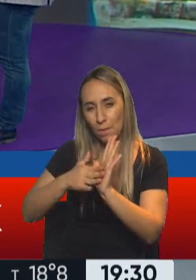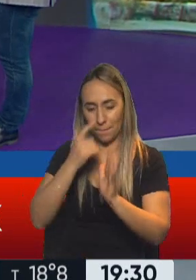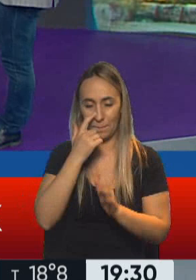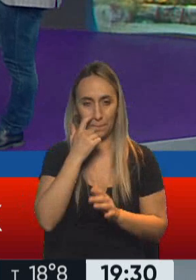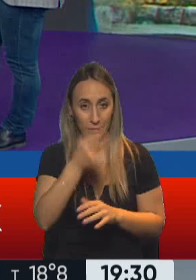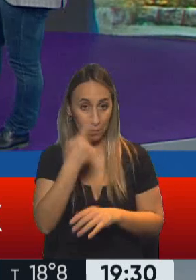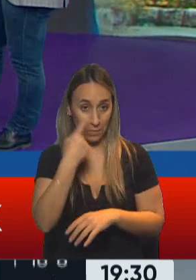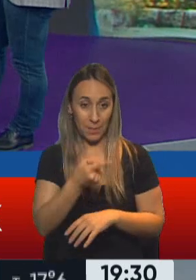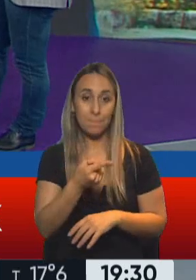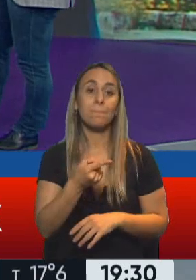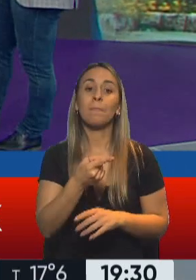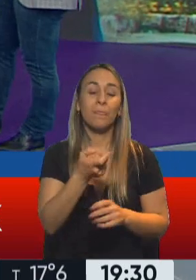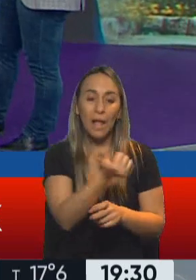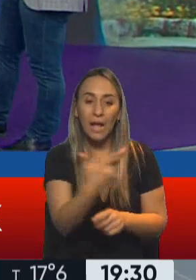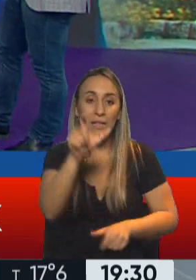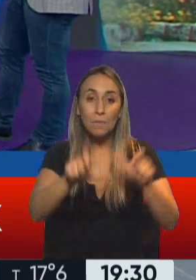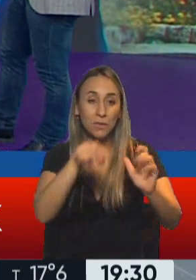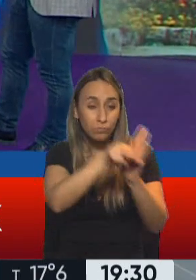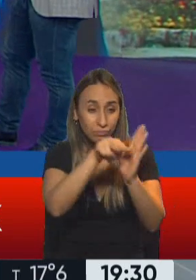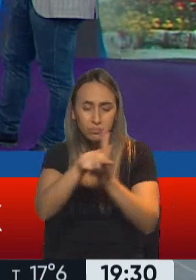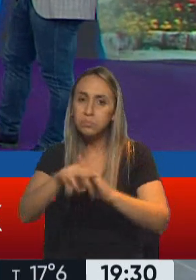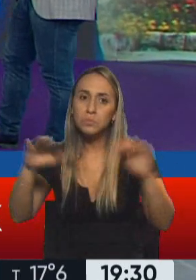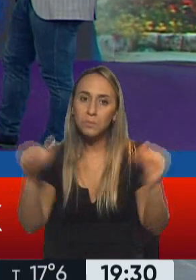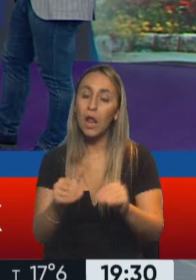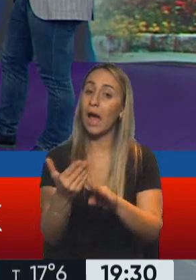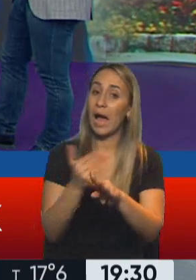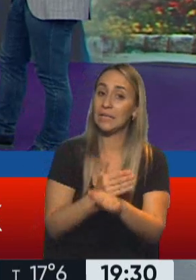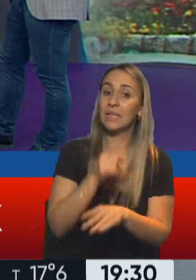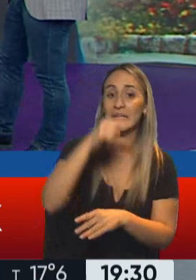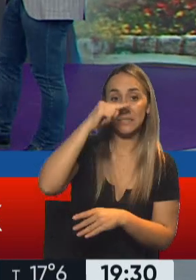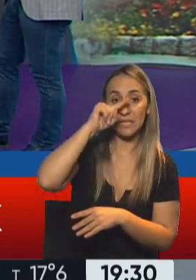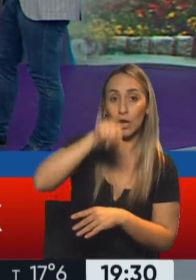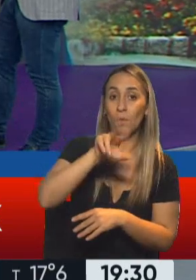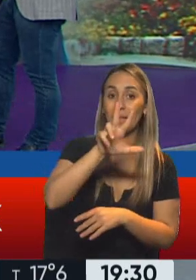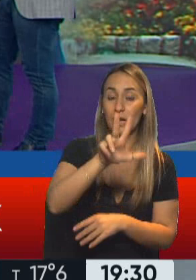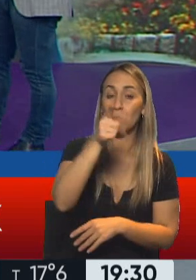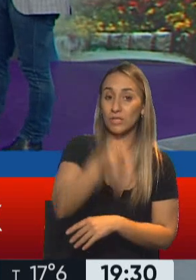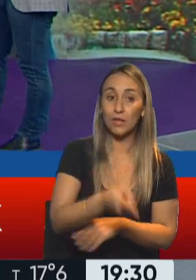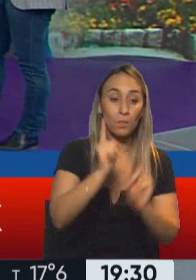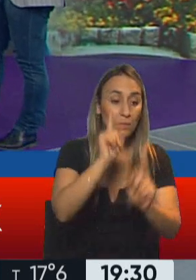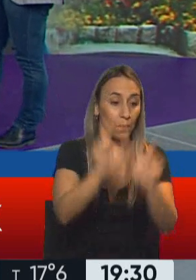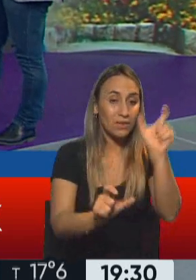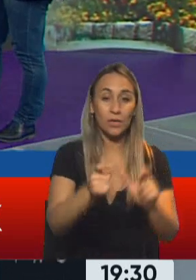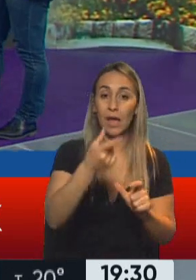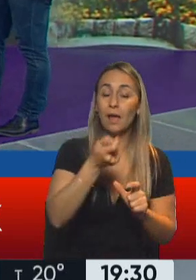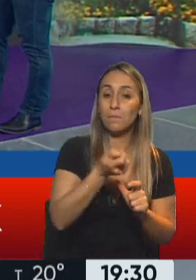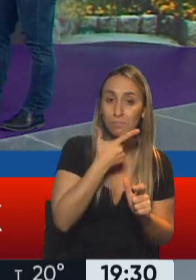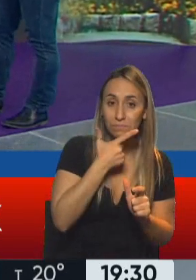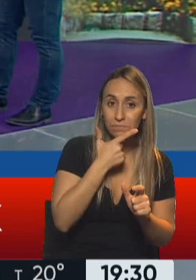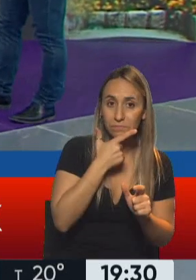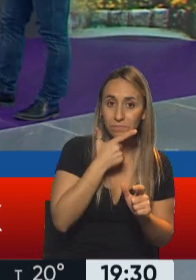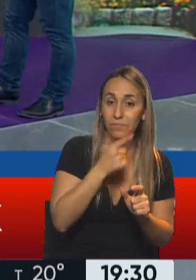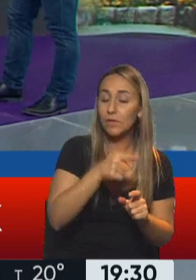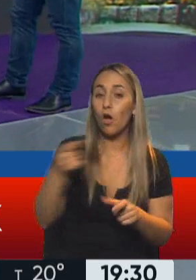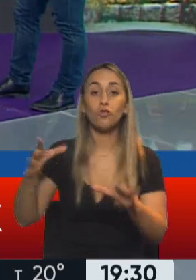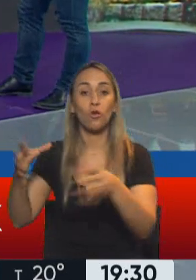bajó las hospitalizaciones casi a la mitad, del 7.3% en el grupo que recibió la droga al 14.1% en el